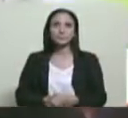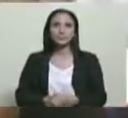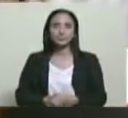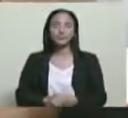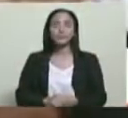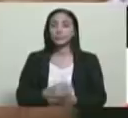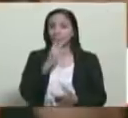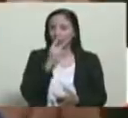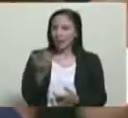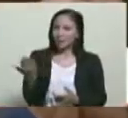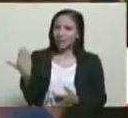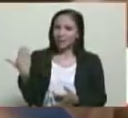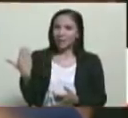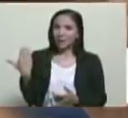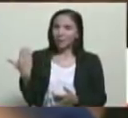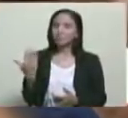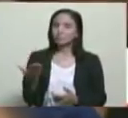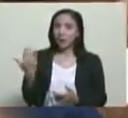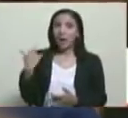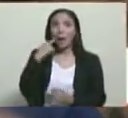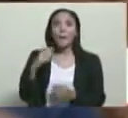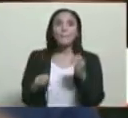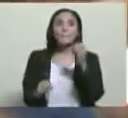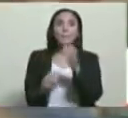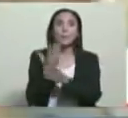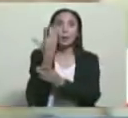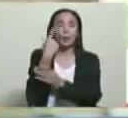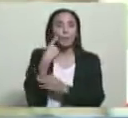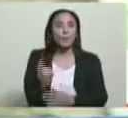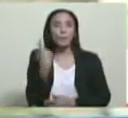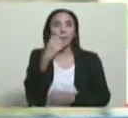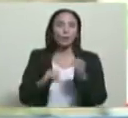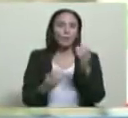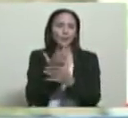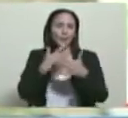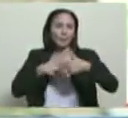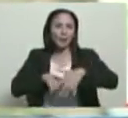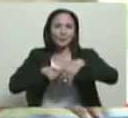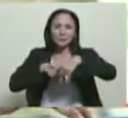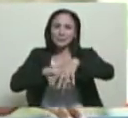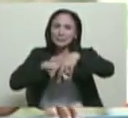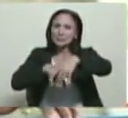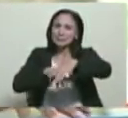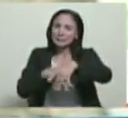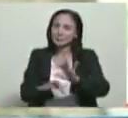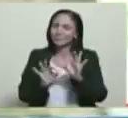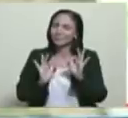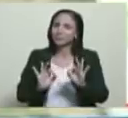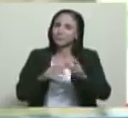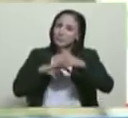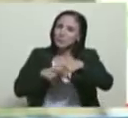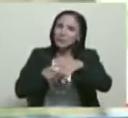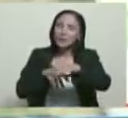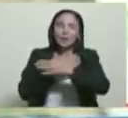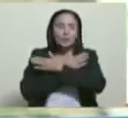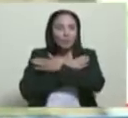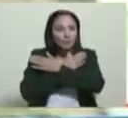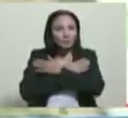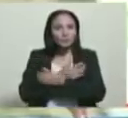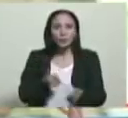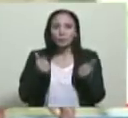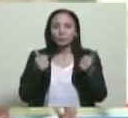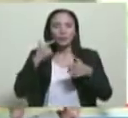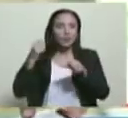Y ayer iniciaba el Mayo Obrero con tremenda marcha, tremenda movilización. Desde acá nuestras felicitaciones a todo el